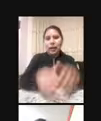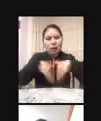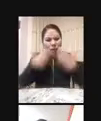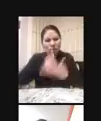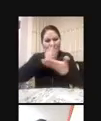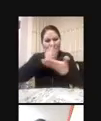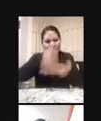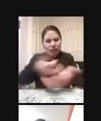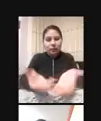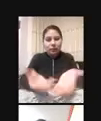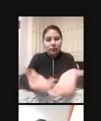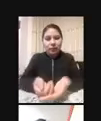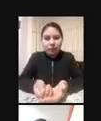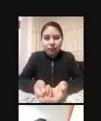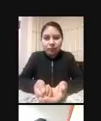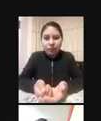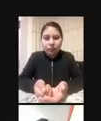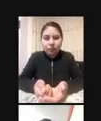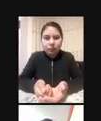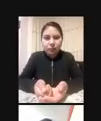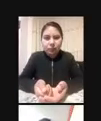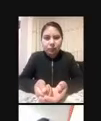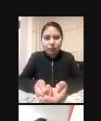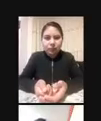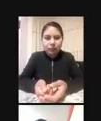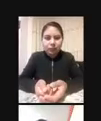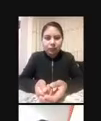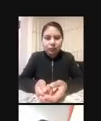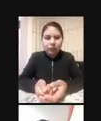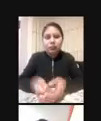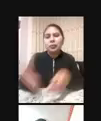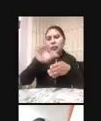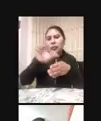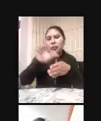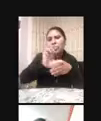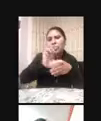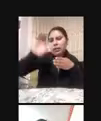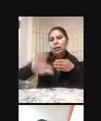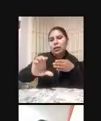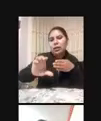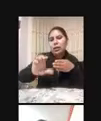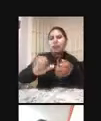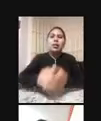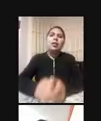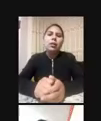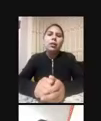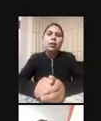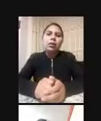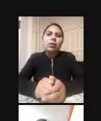Entendamos, como hace rato le oíamos decir al licenciado Adrián, que estos niños,